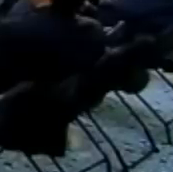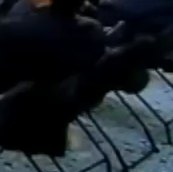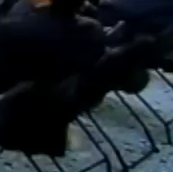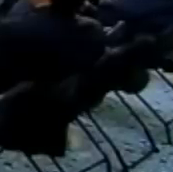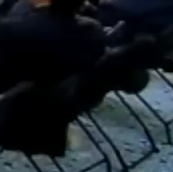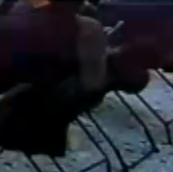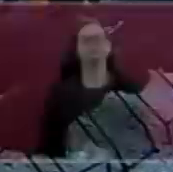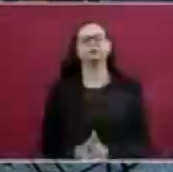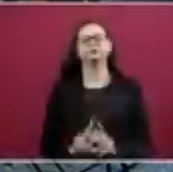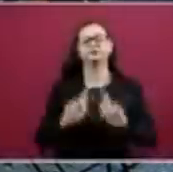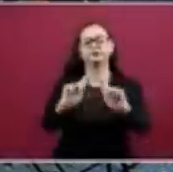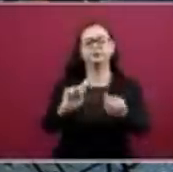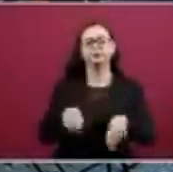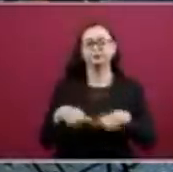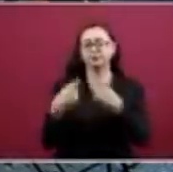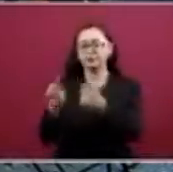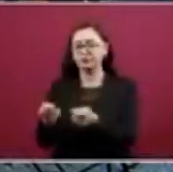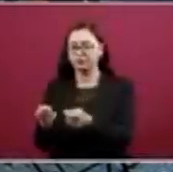un cargo y para otro.